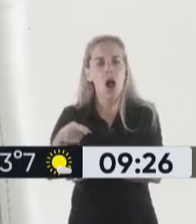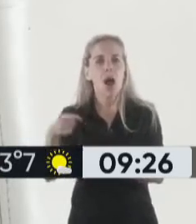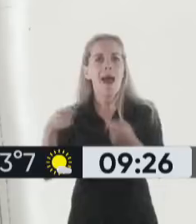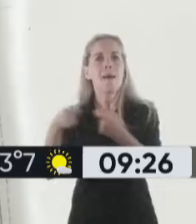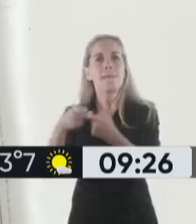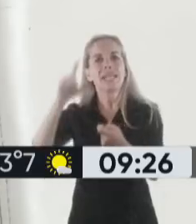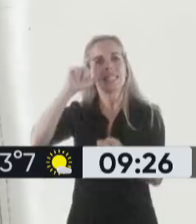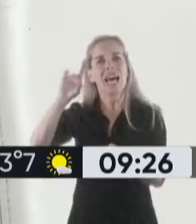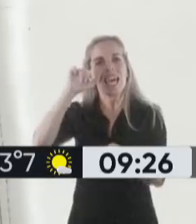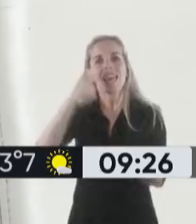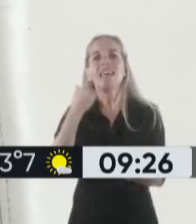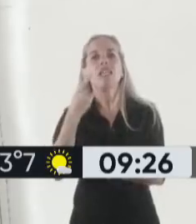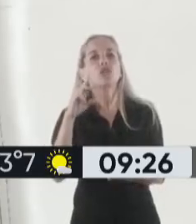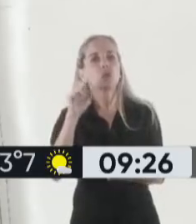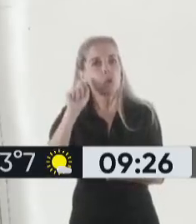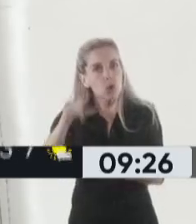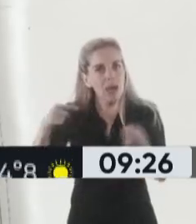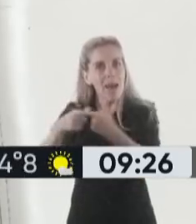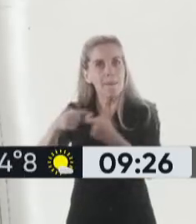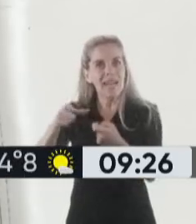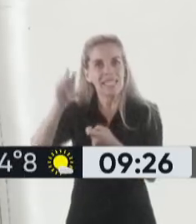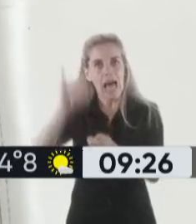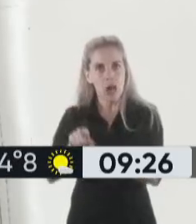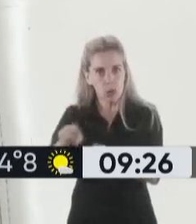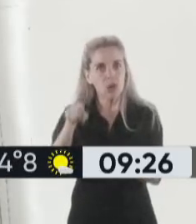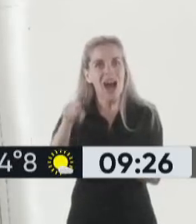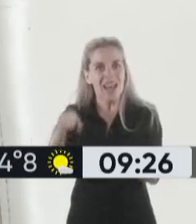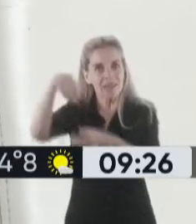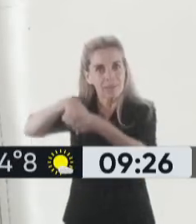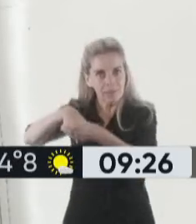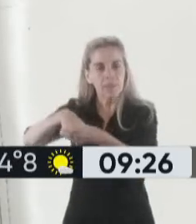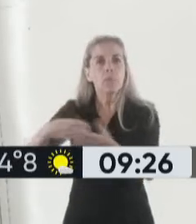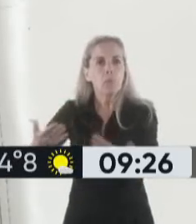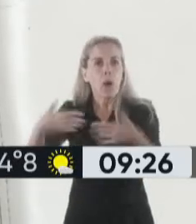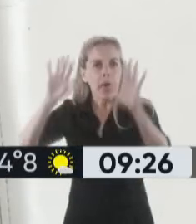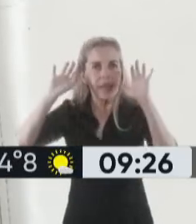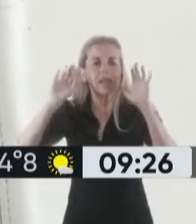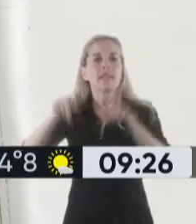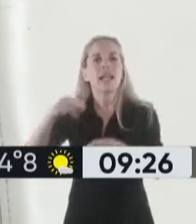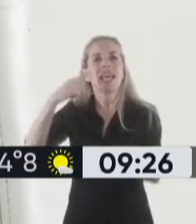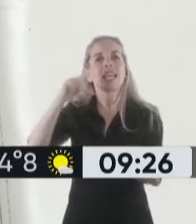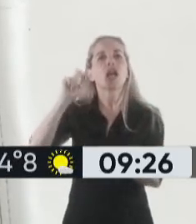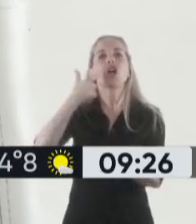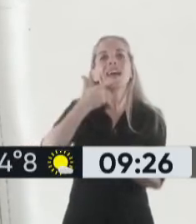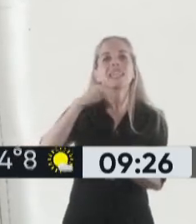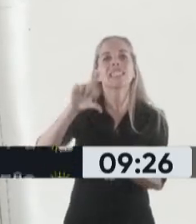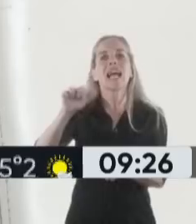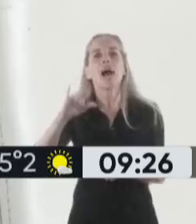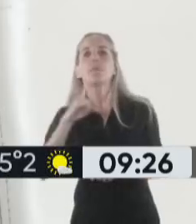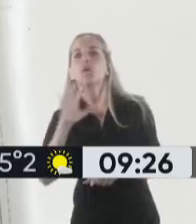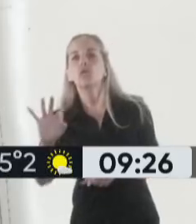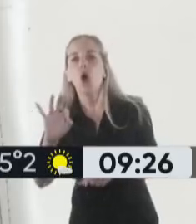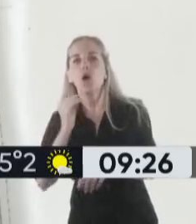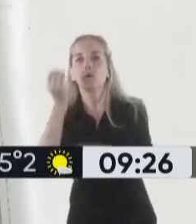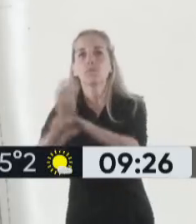Edesur, o en respecto a Edesur, estaba la posibilidad de que Nicolás Caputo se quedara con la empresa. ¿Ustedes se imaginan un